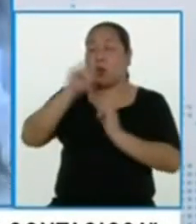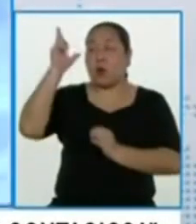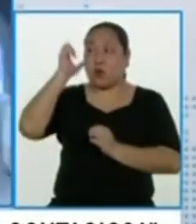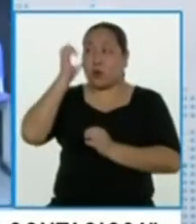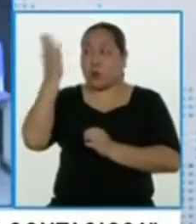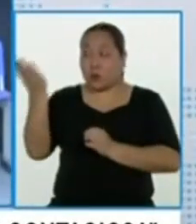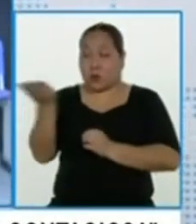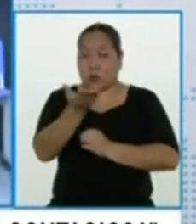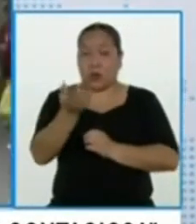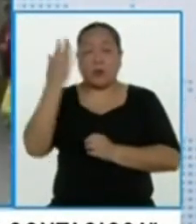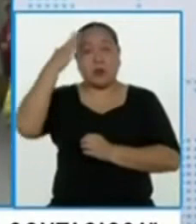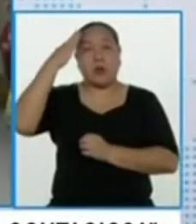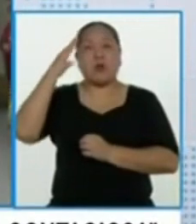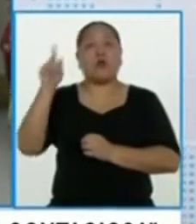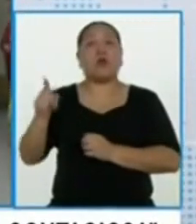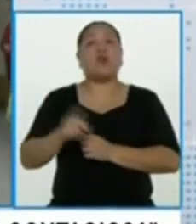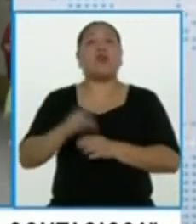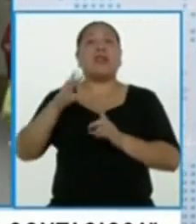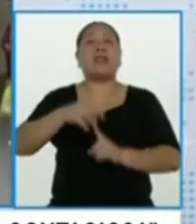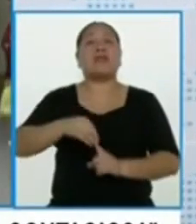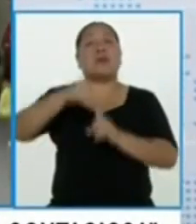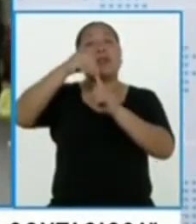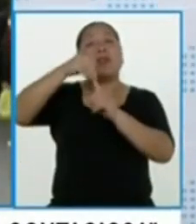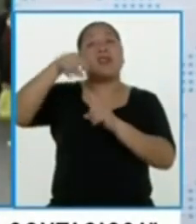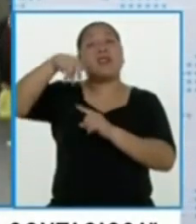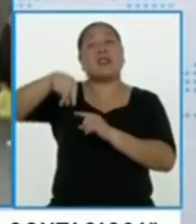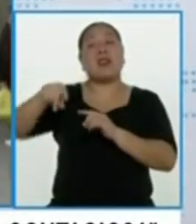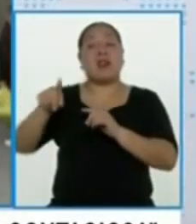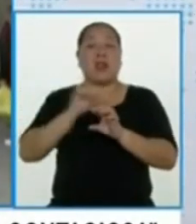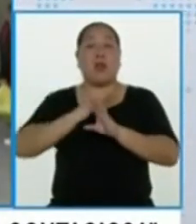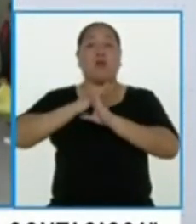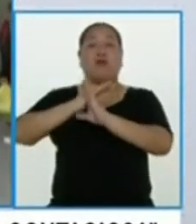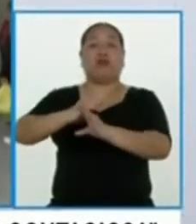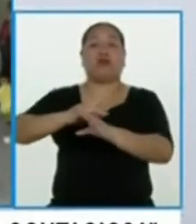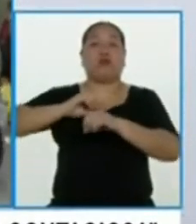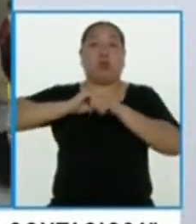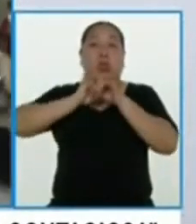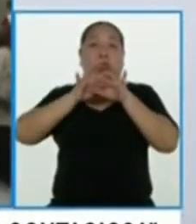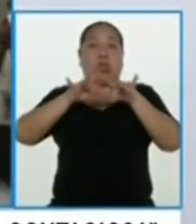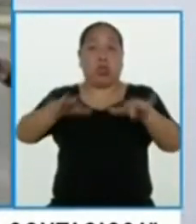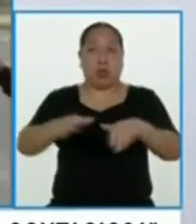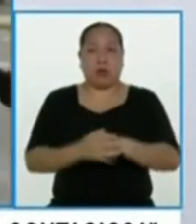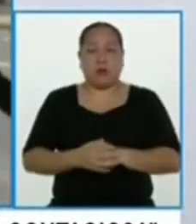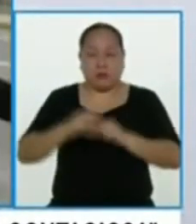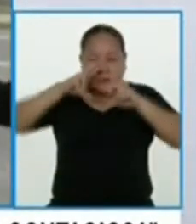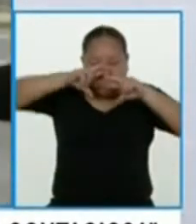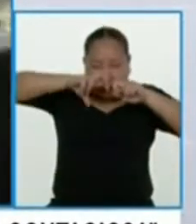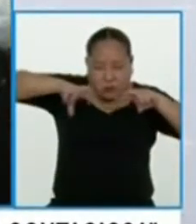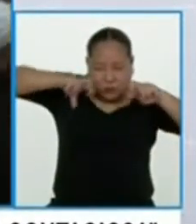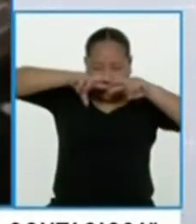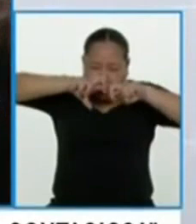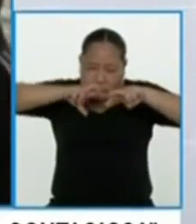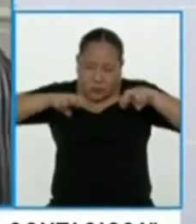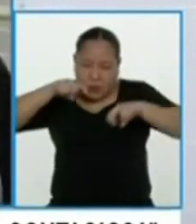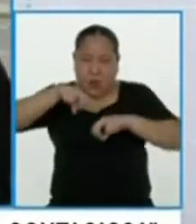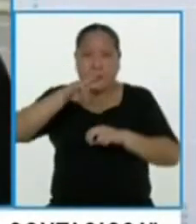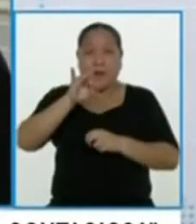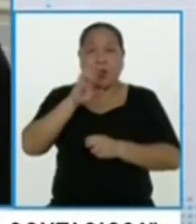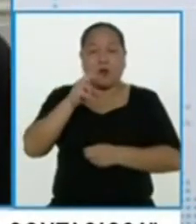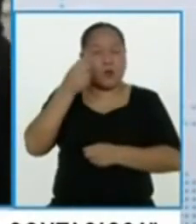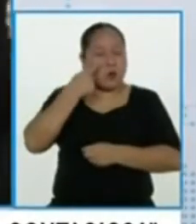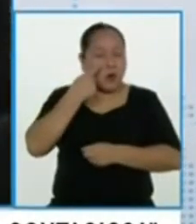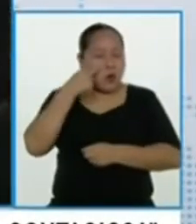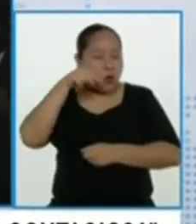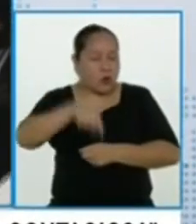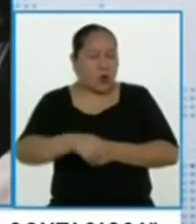los epidemiólogos, que además entendemos que se está en este momento impulsando, por ejemplo, el estudio genómico del virus, ¿no es cierto?, para saber el comportamiento del